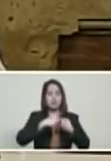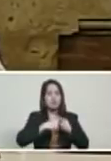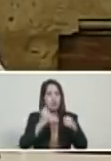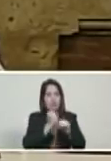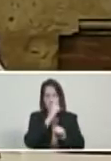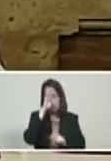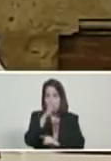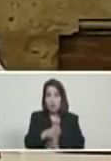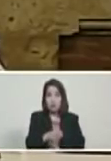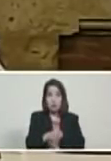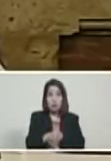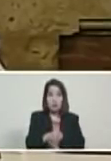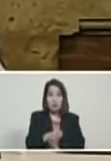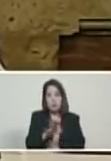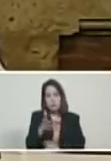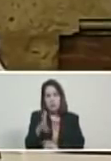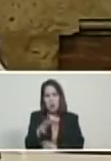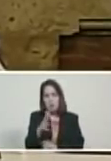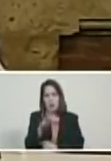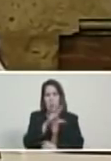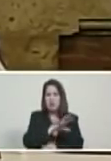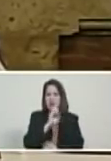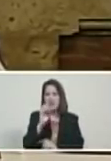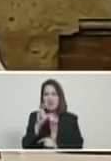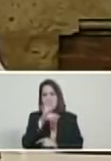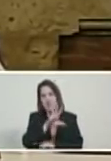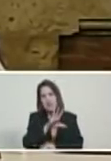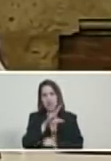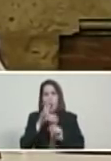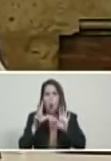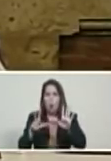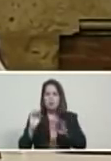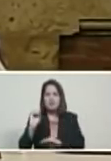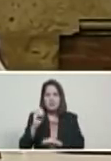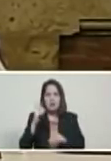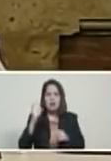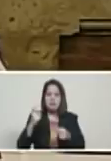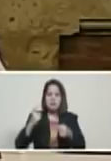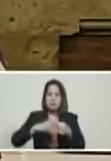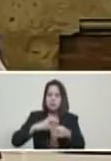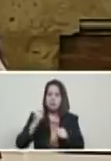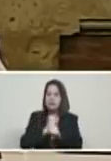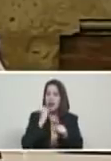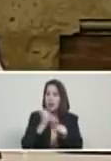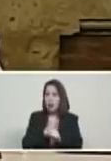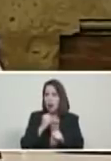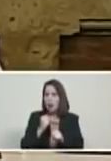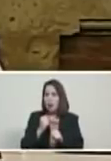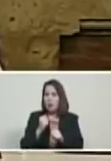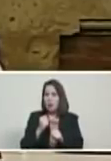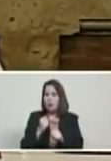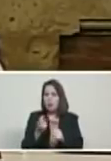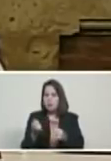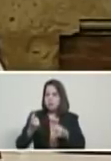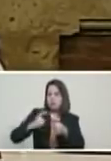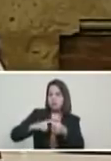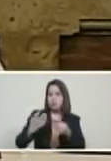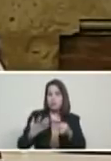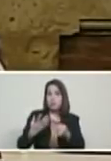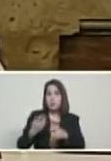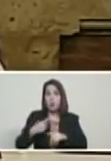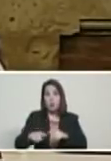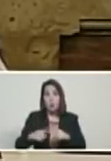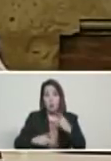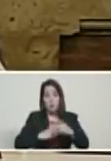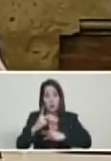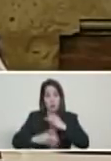y aproximadamente 580 empleos indirectos. Así que estas plantas de